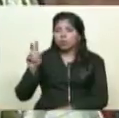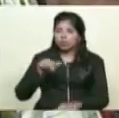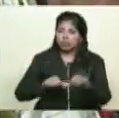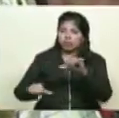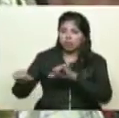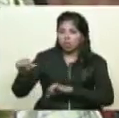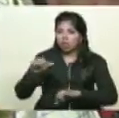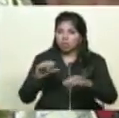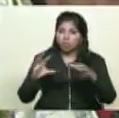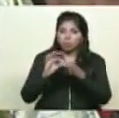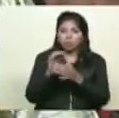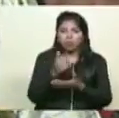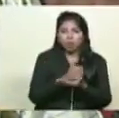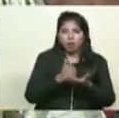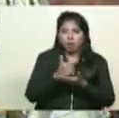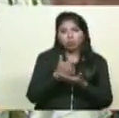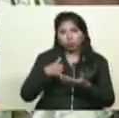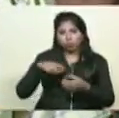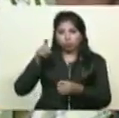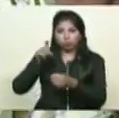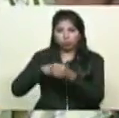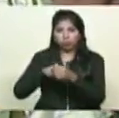Químico-Farmacéutica, a la cual pertenecemos nosotros.